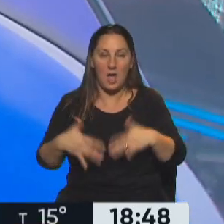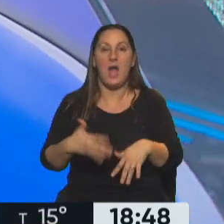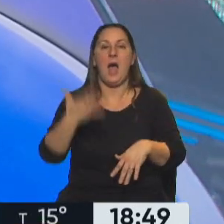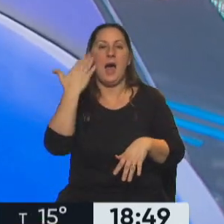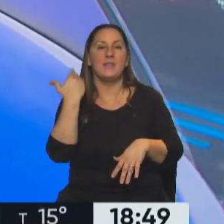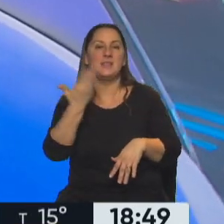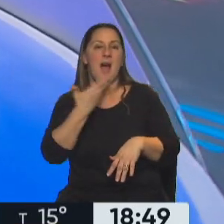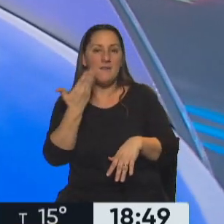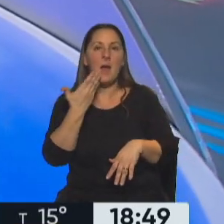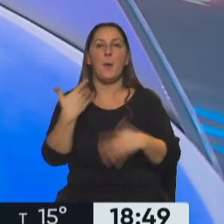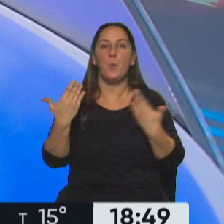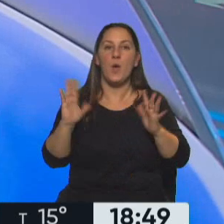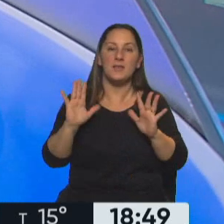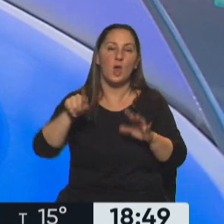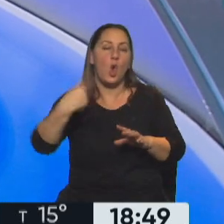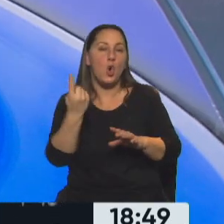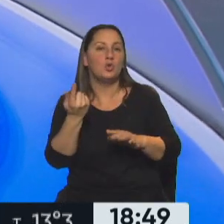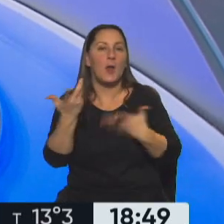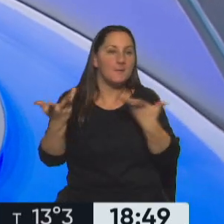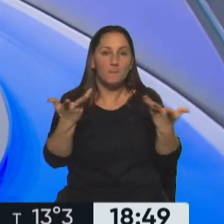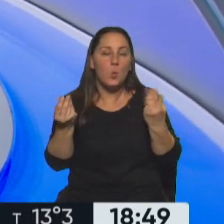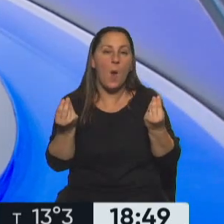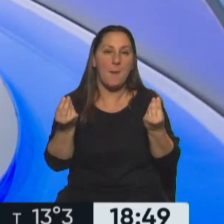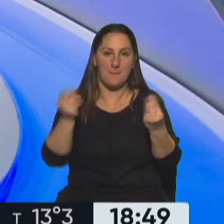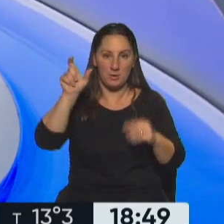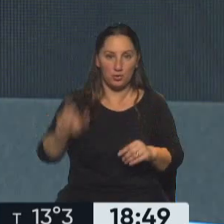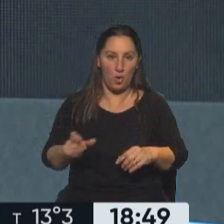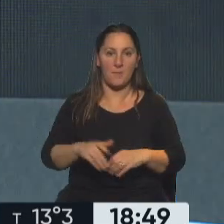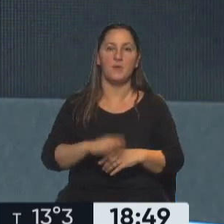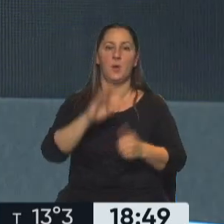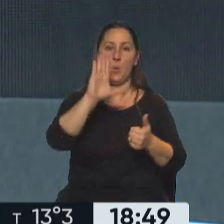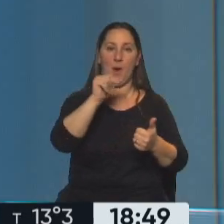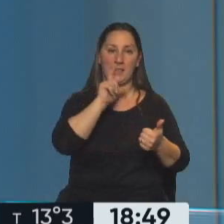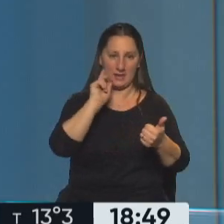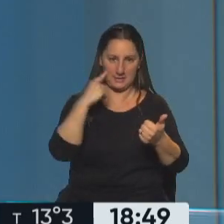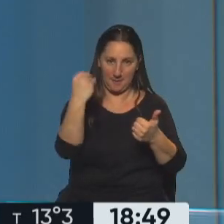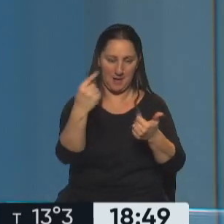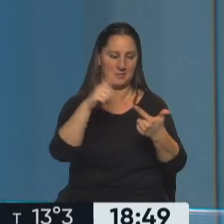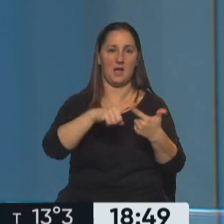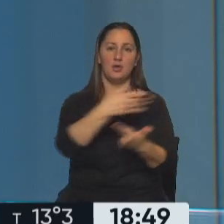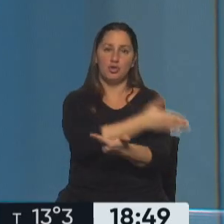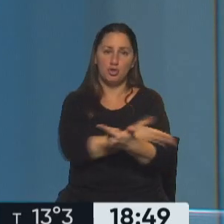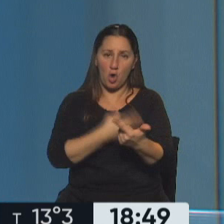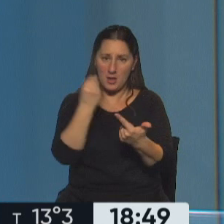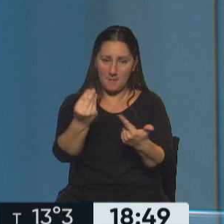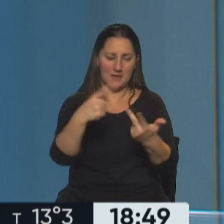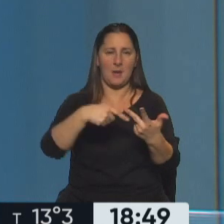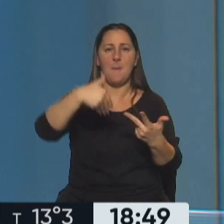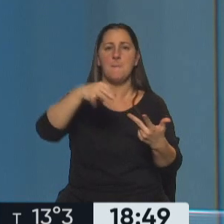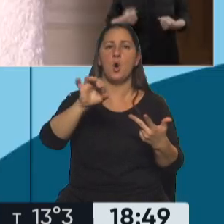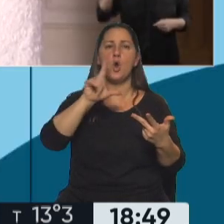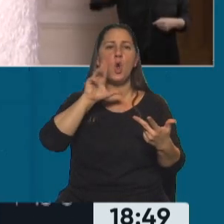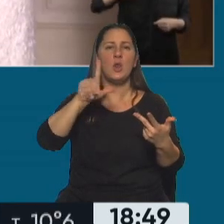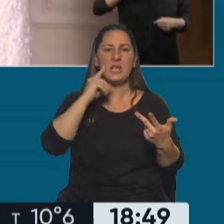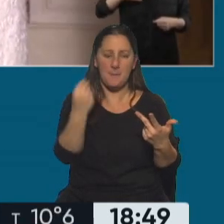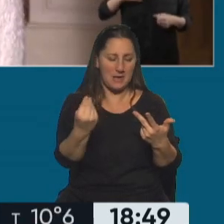que supuestamente, Sí. como otros, ha Entonces, puesto pará. a disposición su Digo, renuncia. Sí. ¿qué pasa con Batakis? Sí. ¿Qué pasa con Scioli? ¿Qué pasa con Morón? ¿Y quién pasa con quién